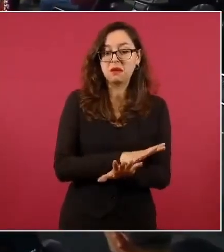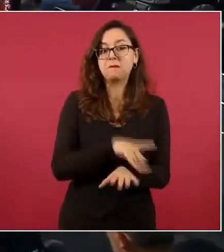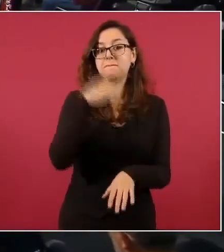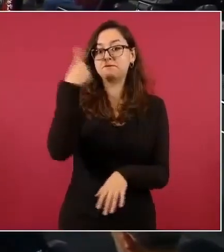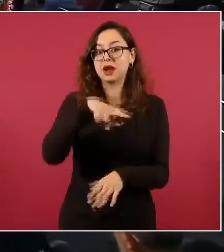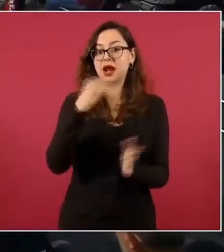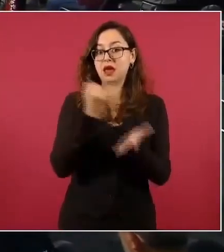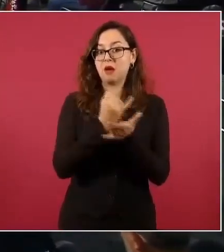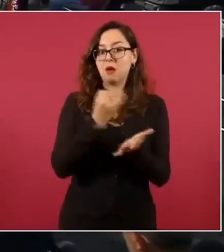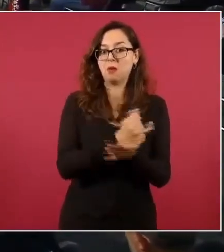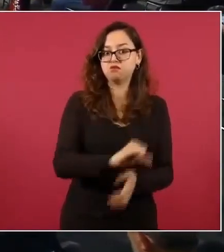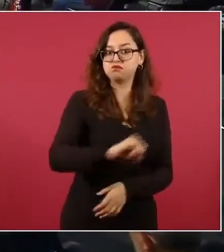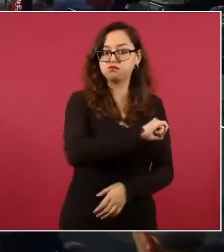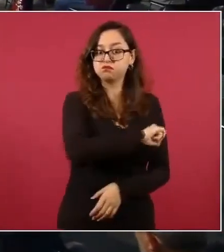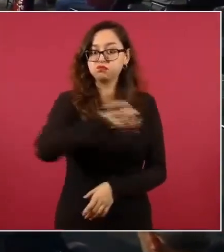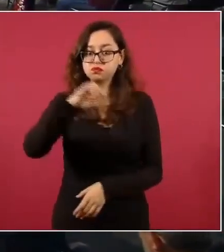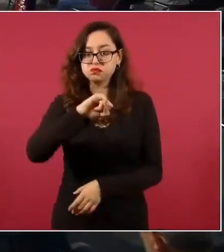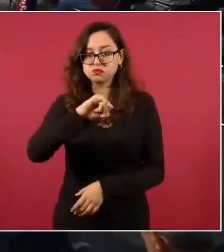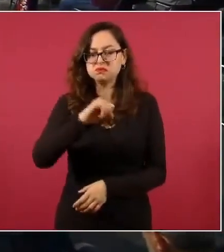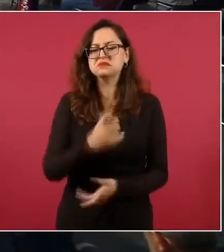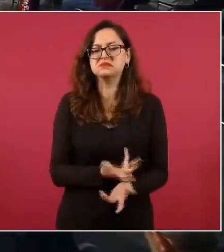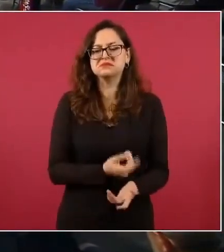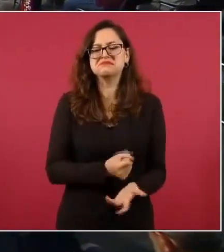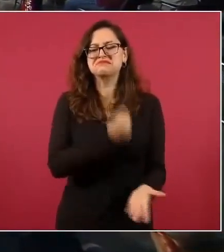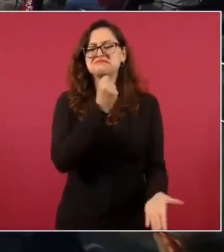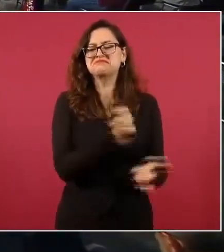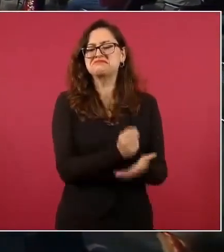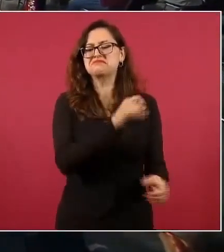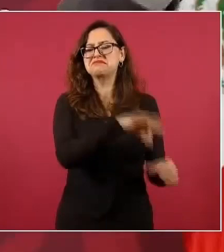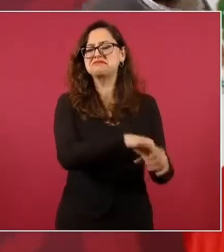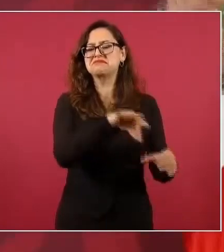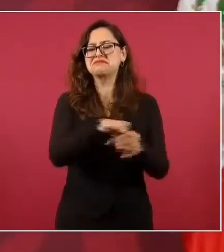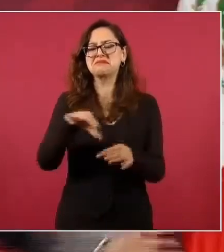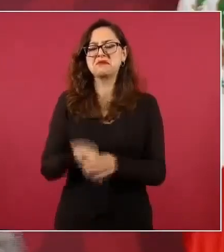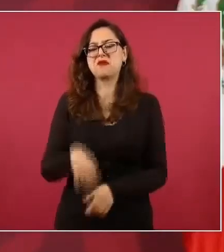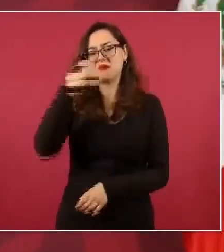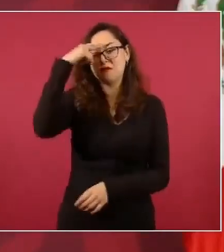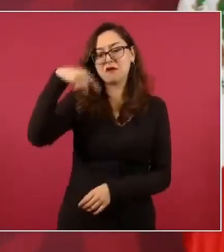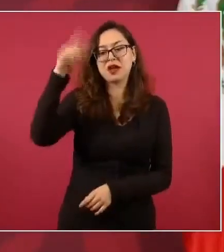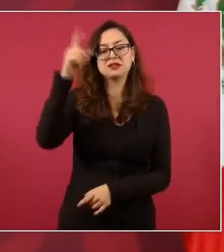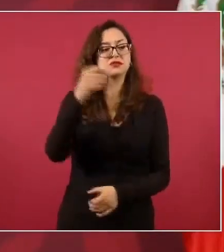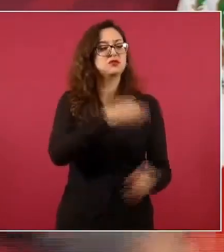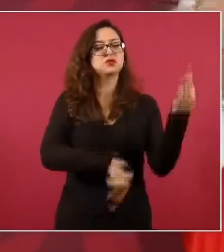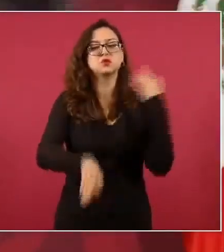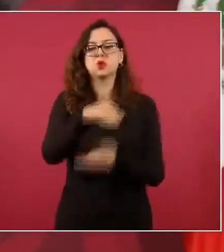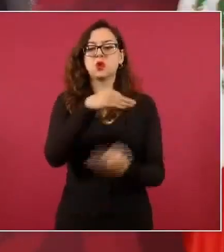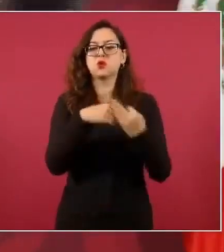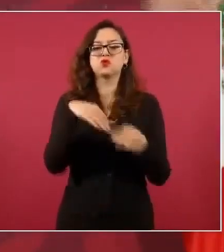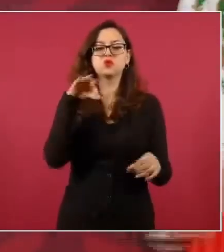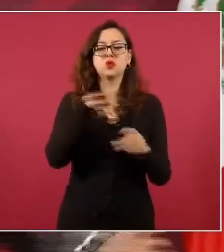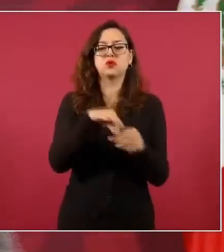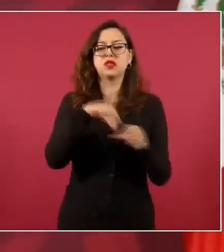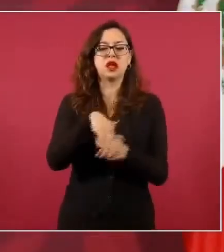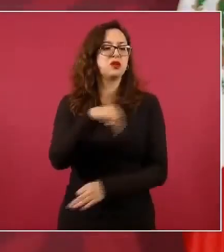porque contaron con el apoyo de otros partidos, se unieron.